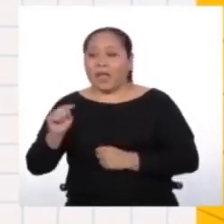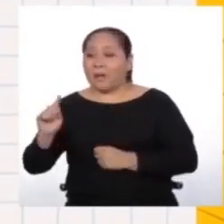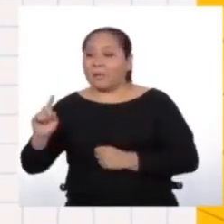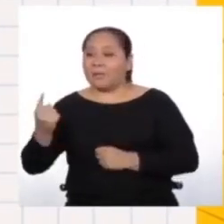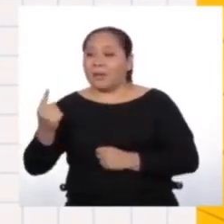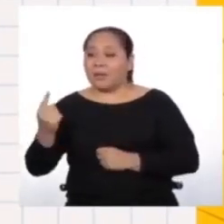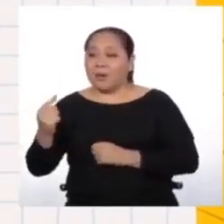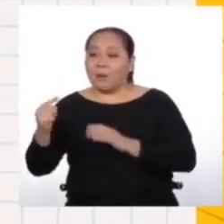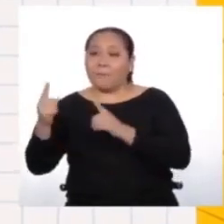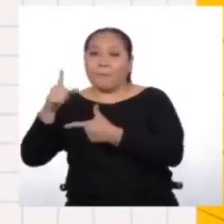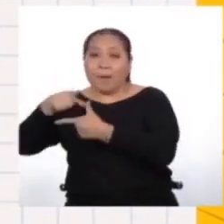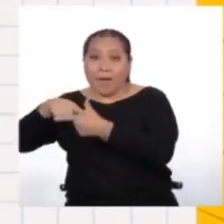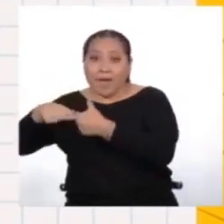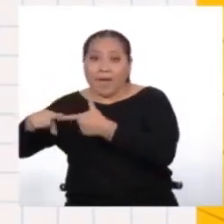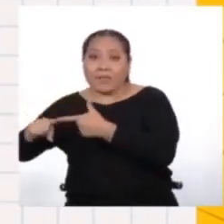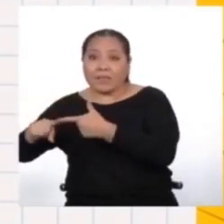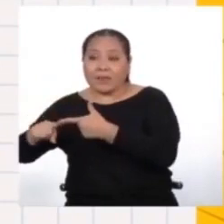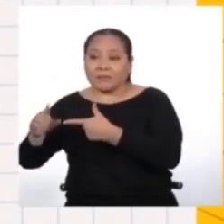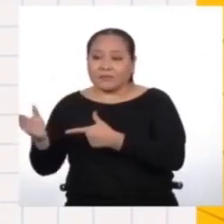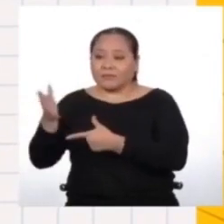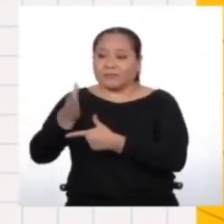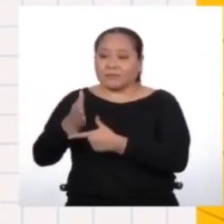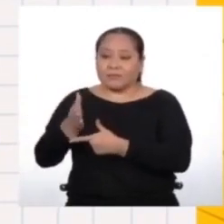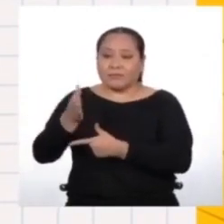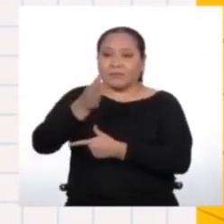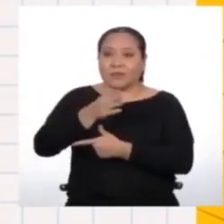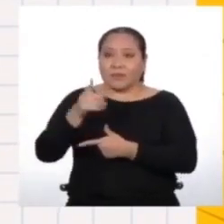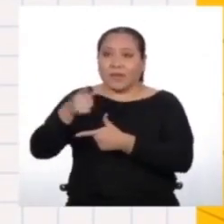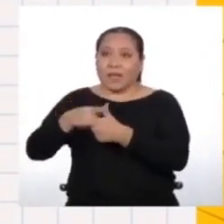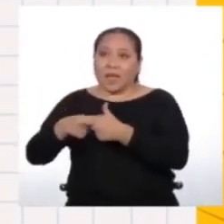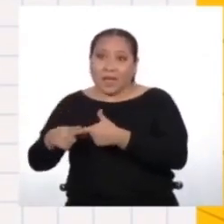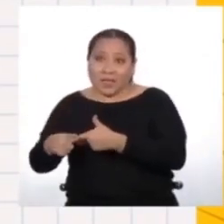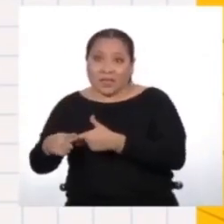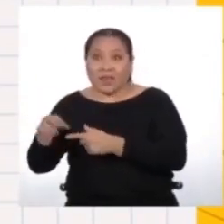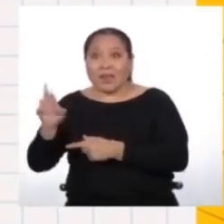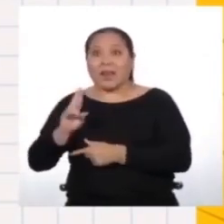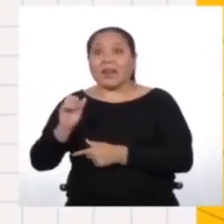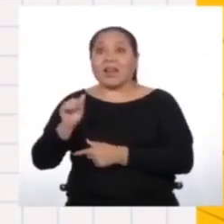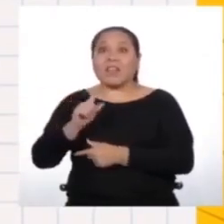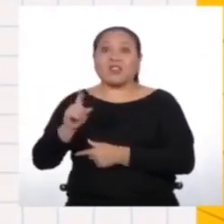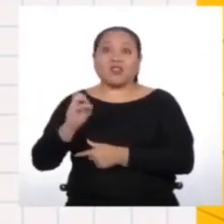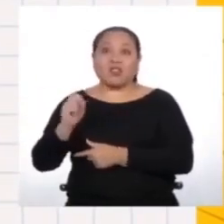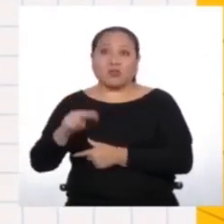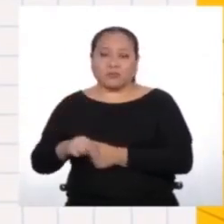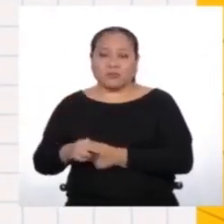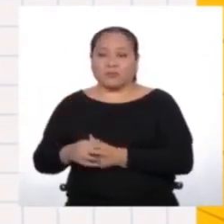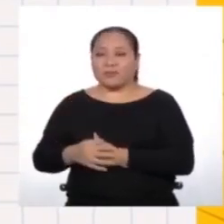se obtiene dividiendo al anterior por una constante llamada razón de la progresión.